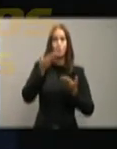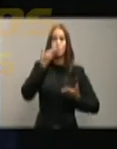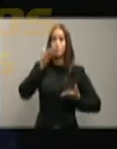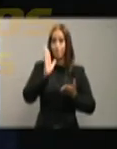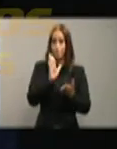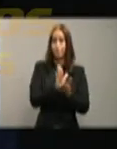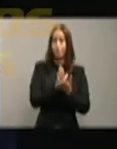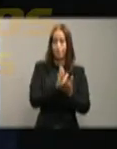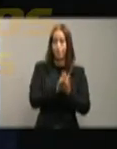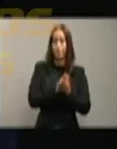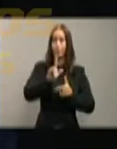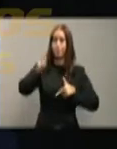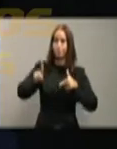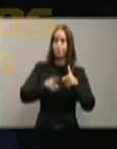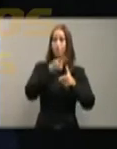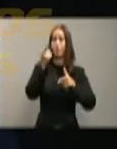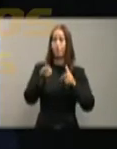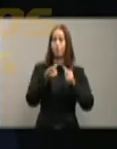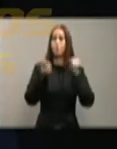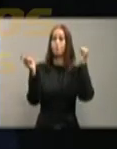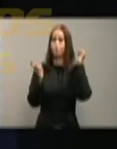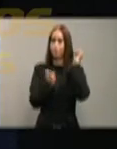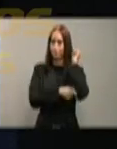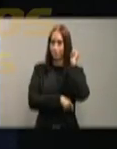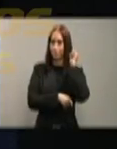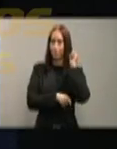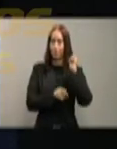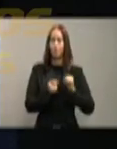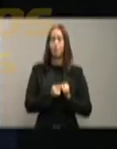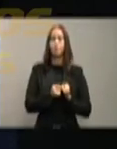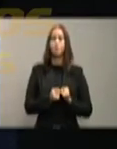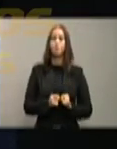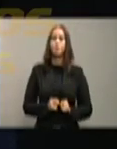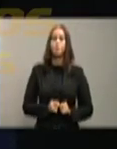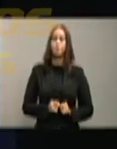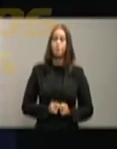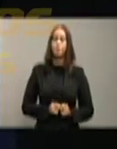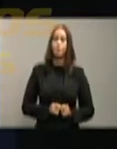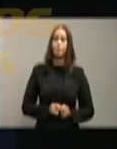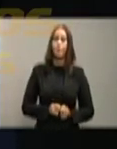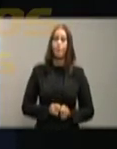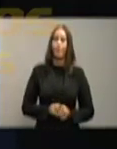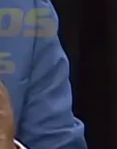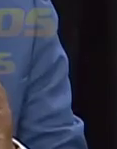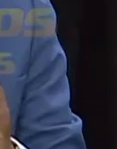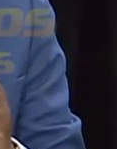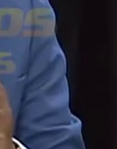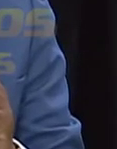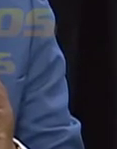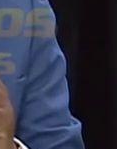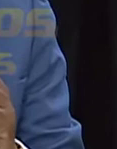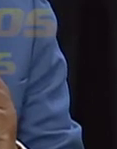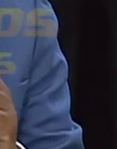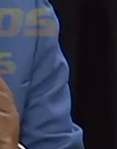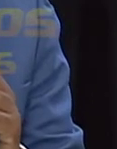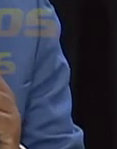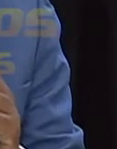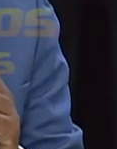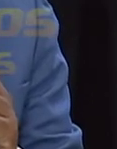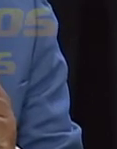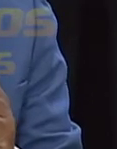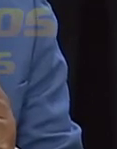en contra de los bienes y propiedades del pueblo dominicano. En el momento en que